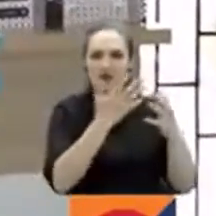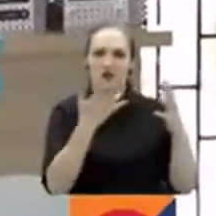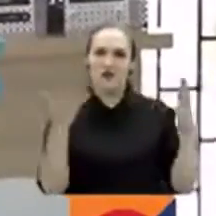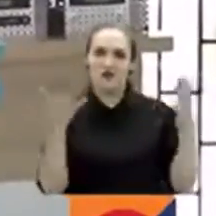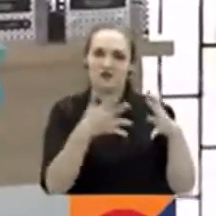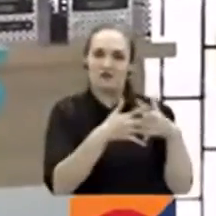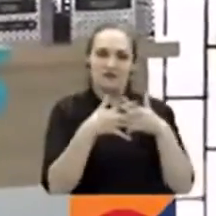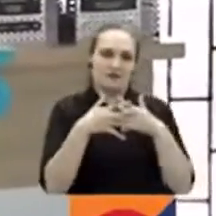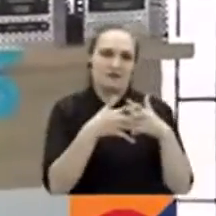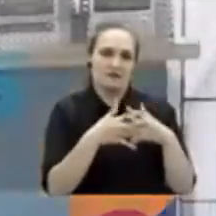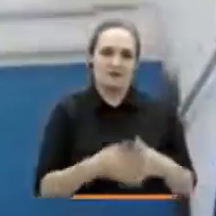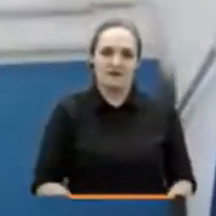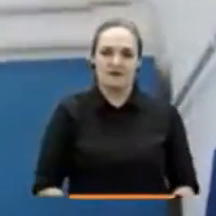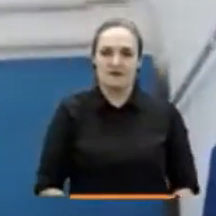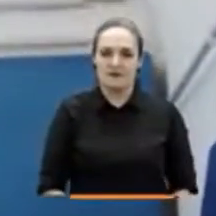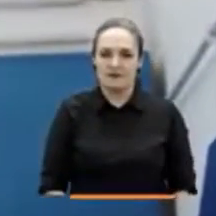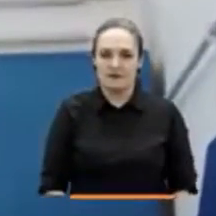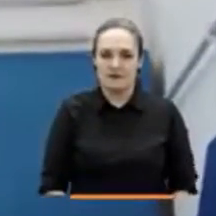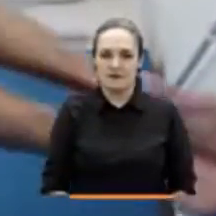los Estados Unidos.